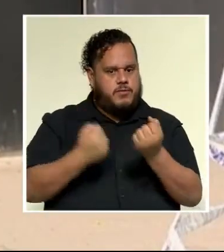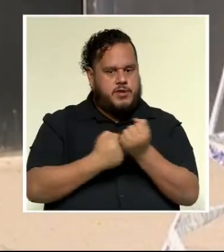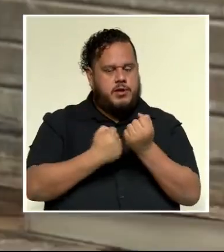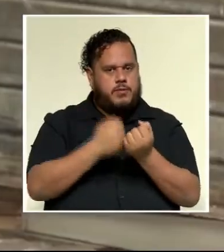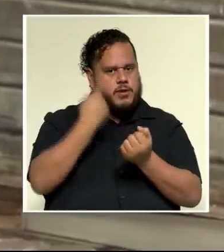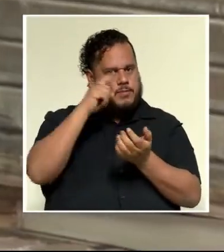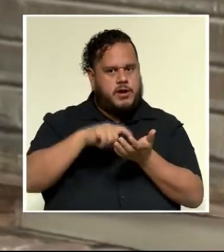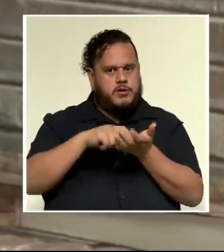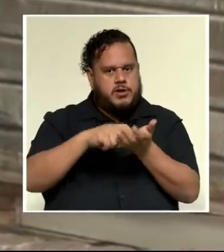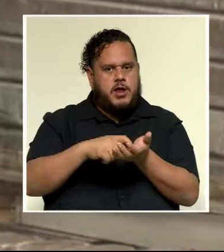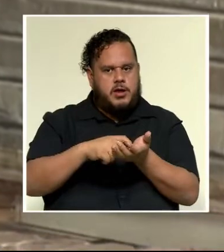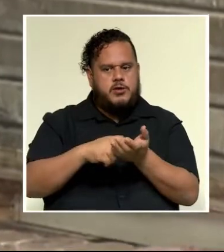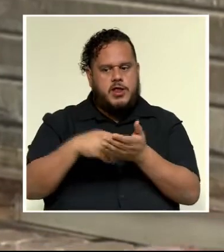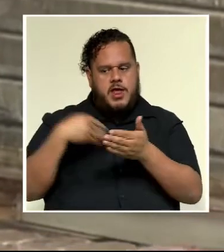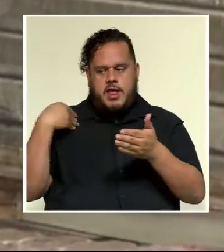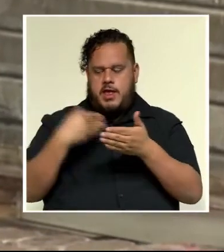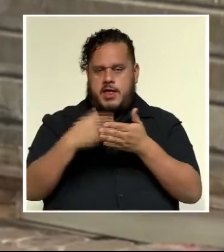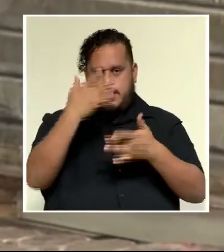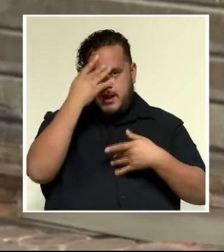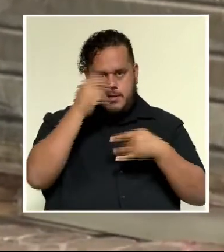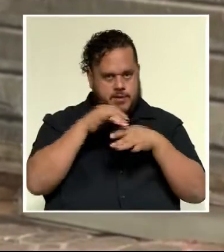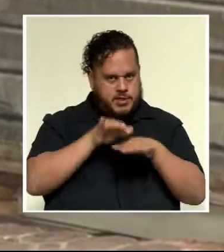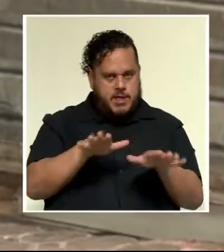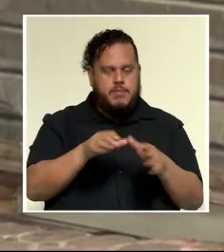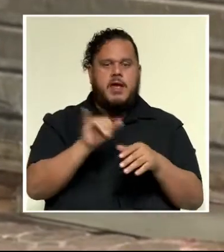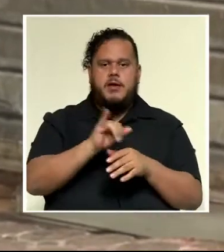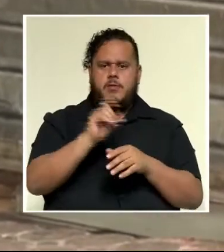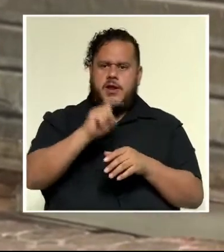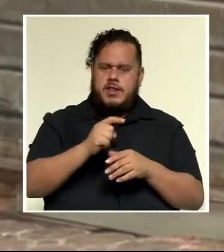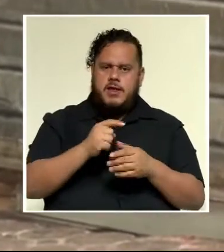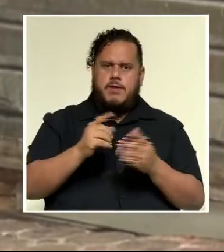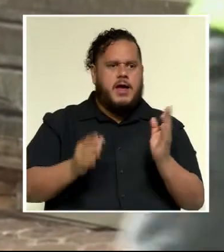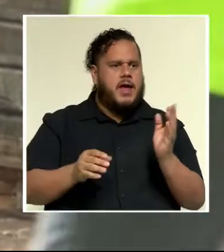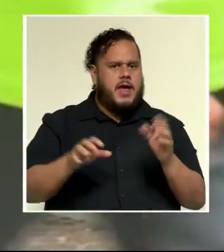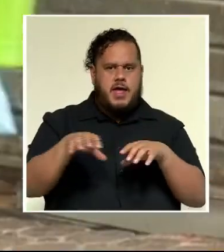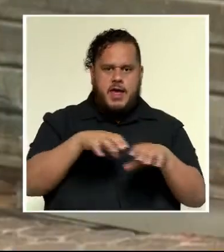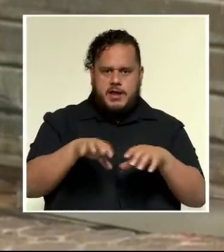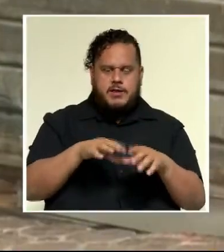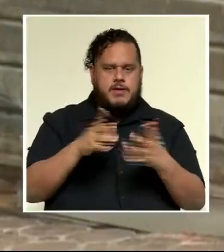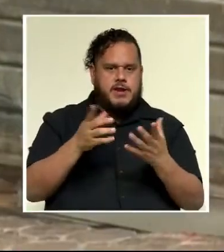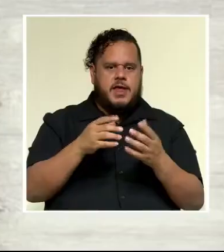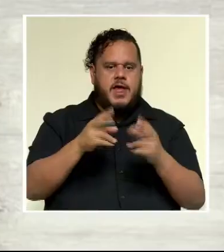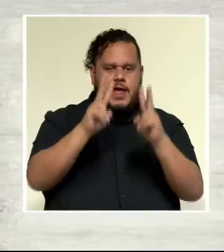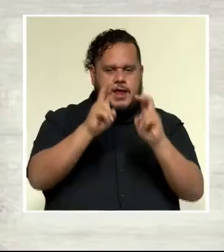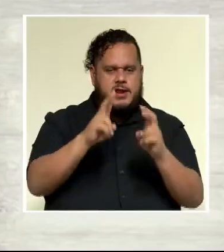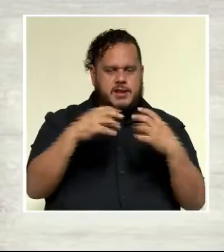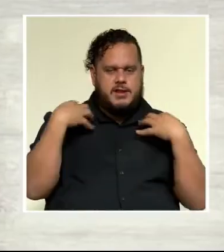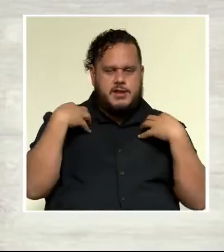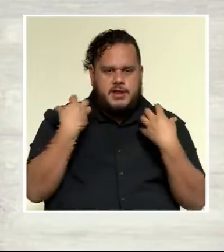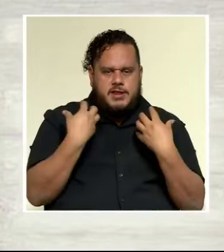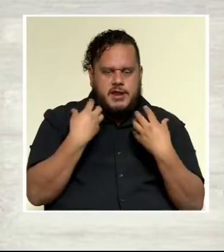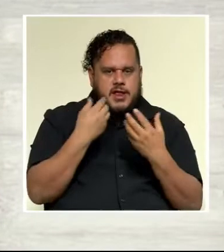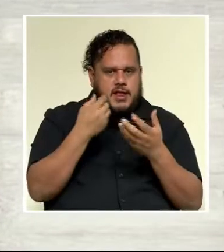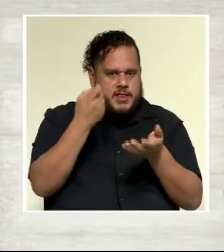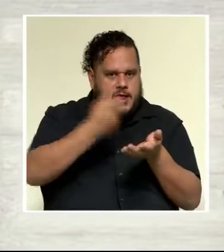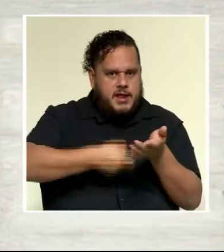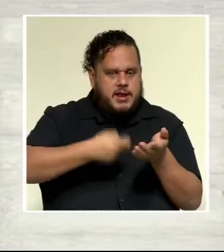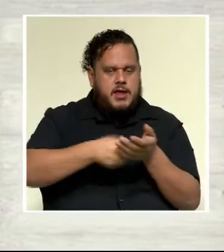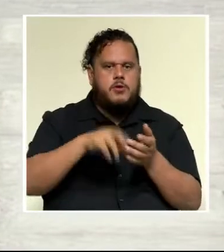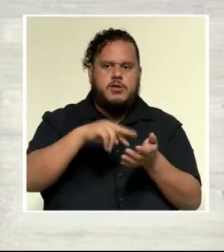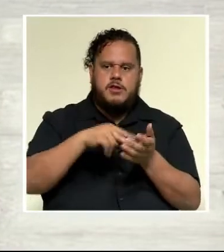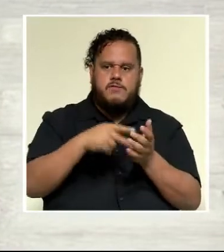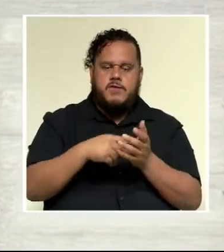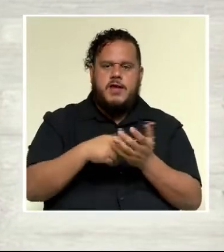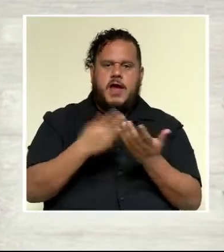la pandemia, las entidades financieras deberán reactivar el análisis de estrés del crédito, el cual es la valoración de la capacidad de pago del